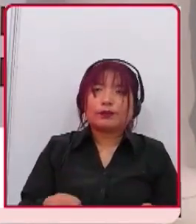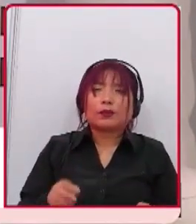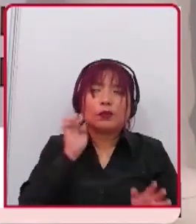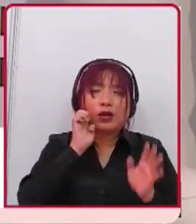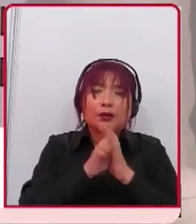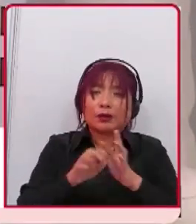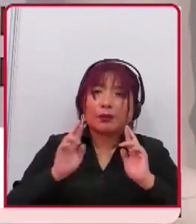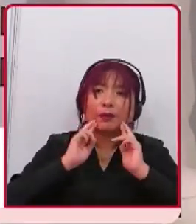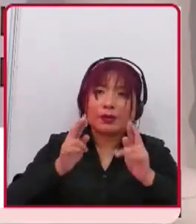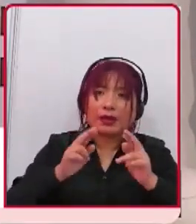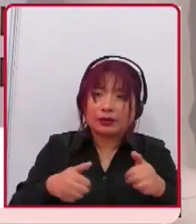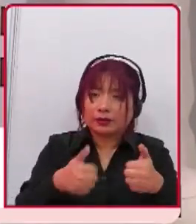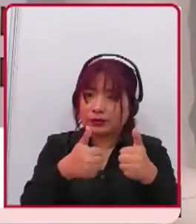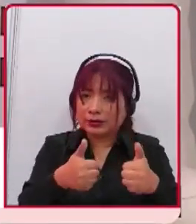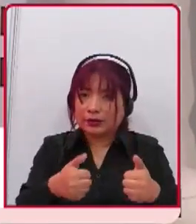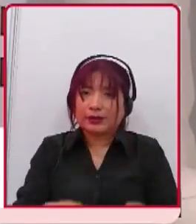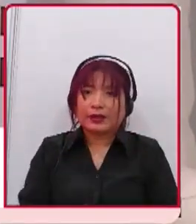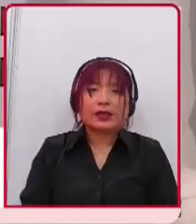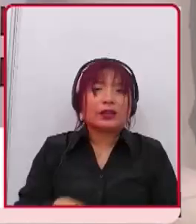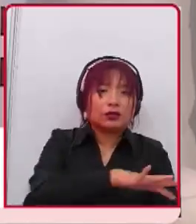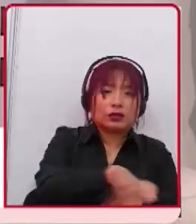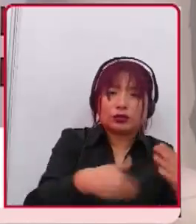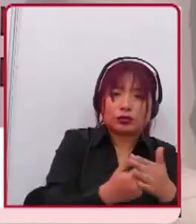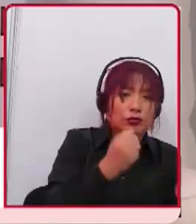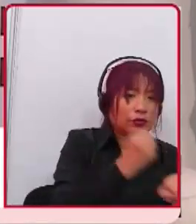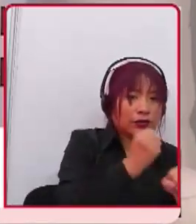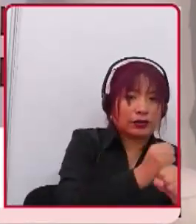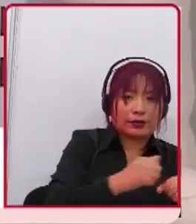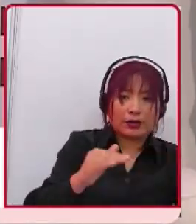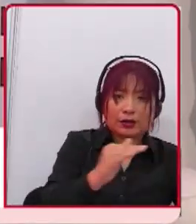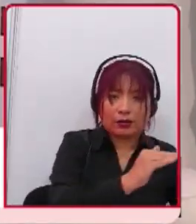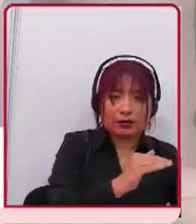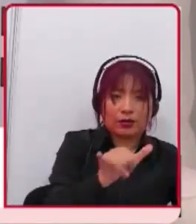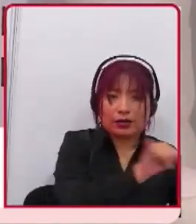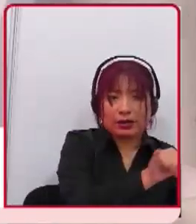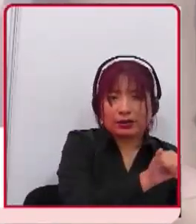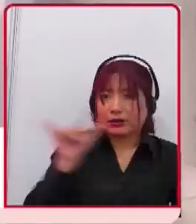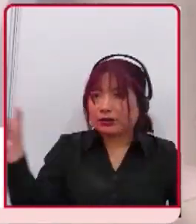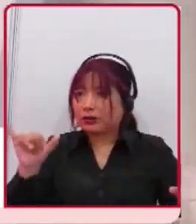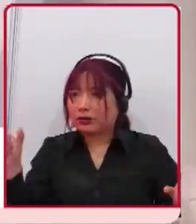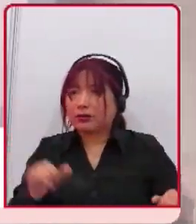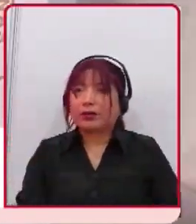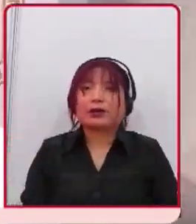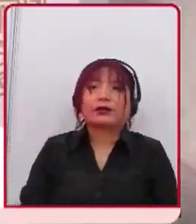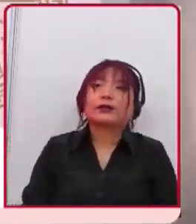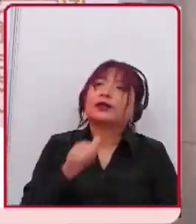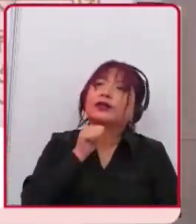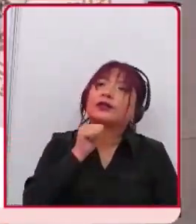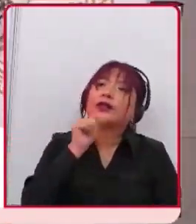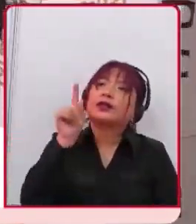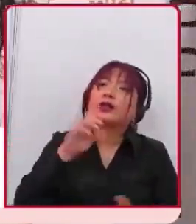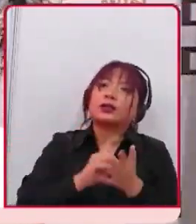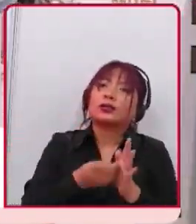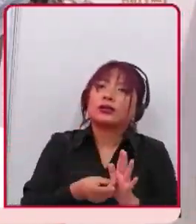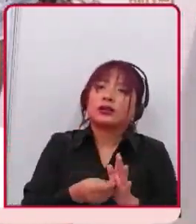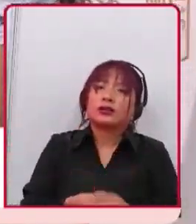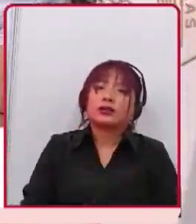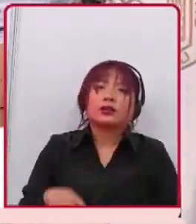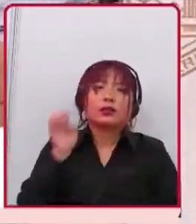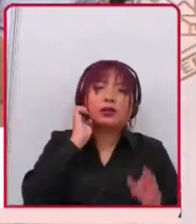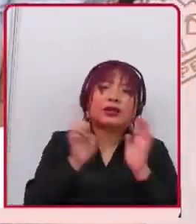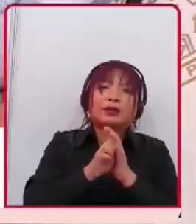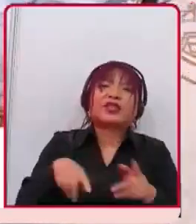Hemos trabajado bajo las mismas condiciones. Ya, de acuerdo. Nos queda un minuto. Estaba pensando también ese efecto